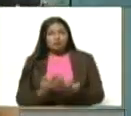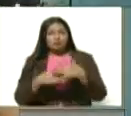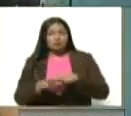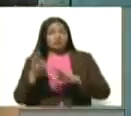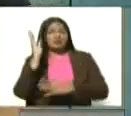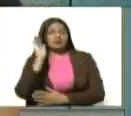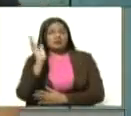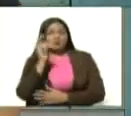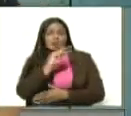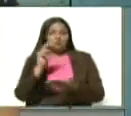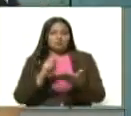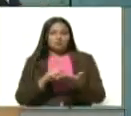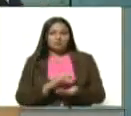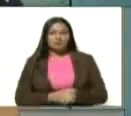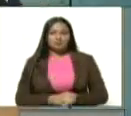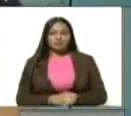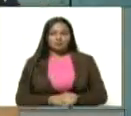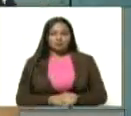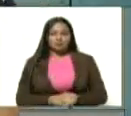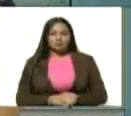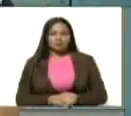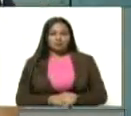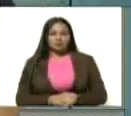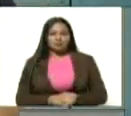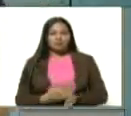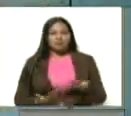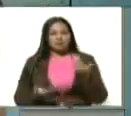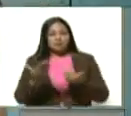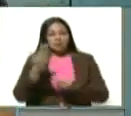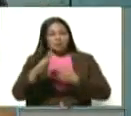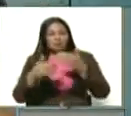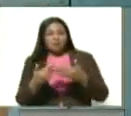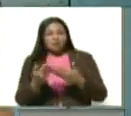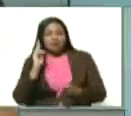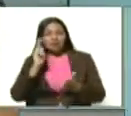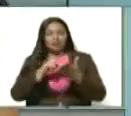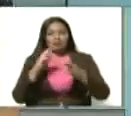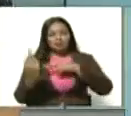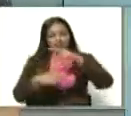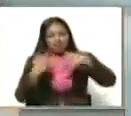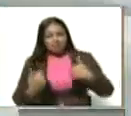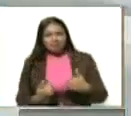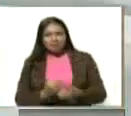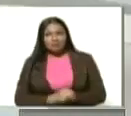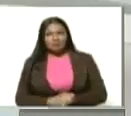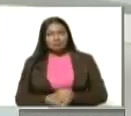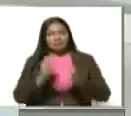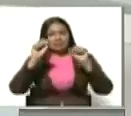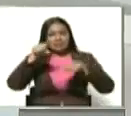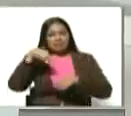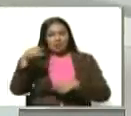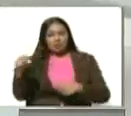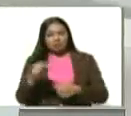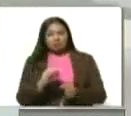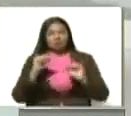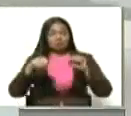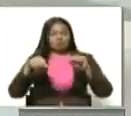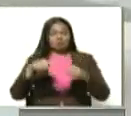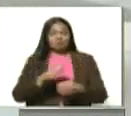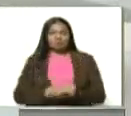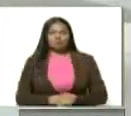Asamblea Nacional. Se les ha dado importancia, bueno, desde la llegada de la revolución. Correcto. Se piensa, cada correcto. Día más.